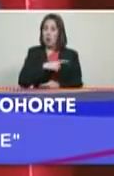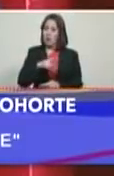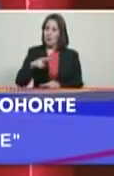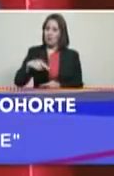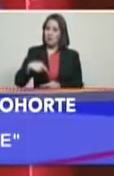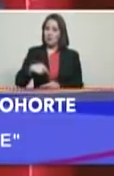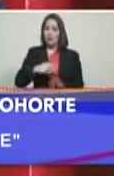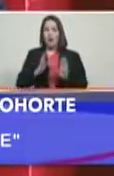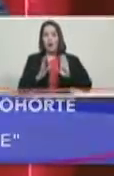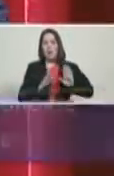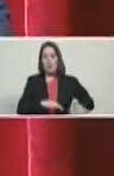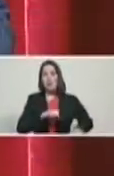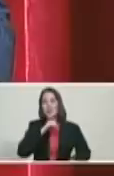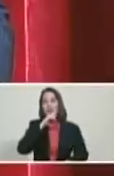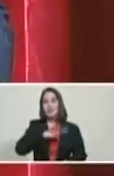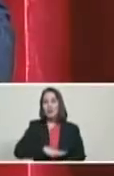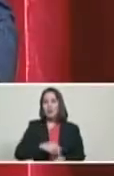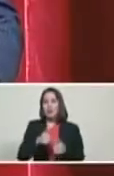la historia.